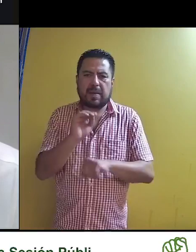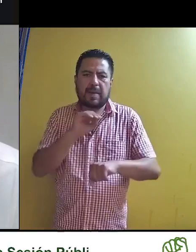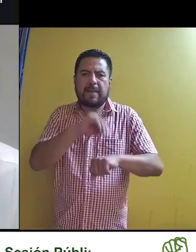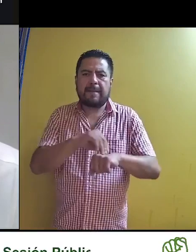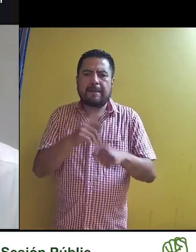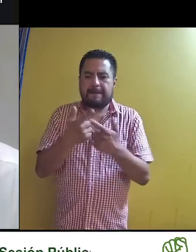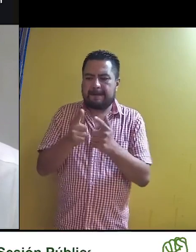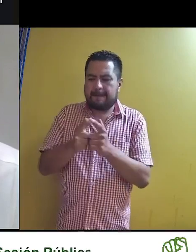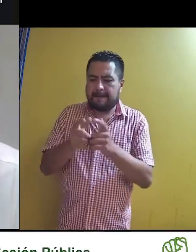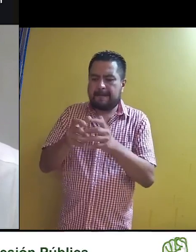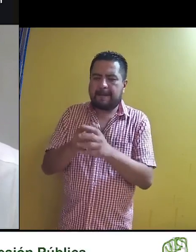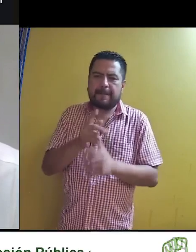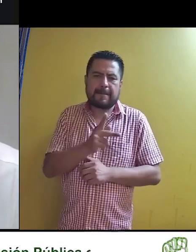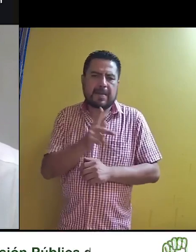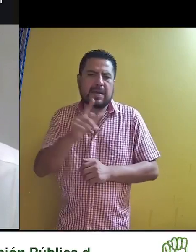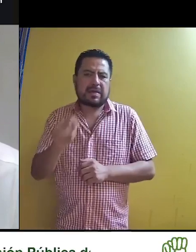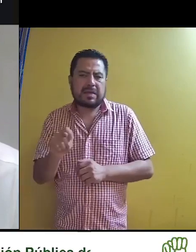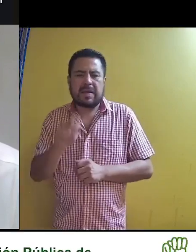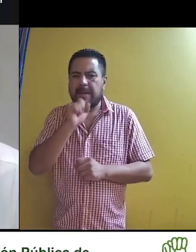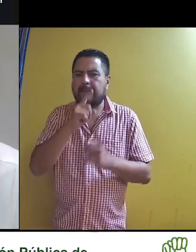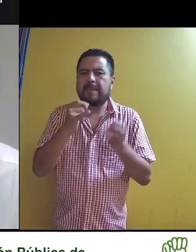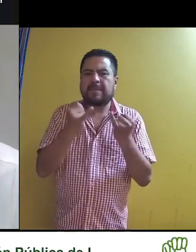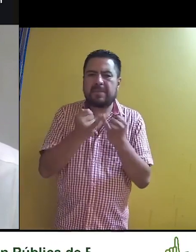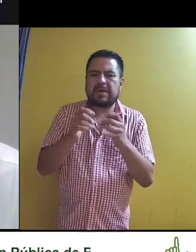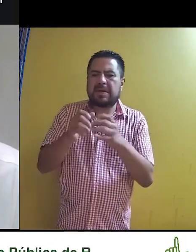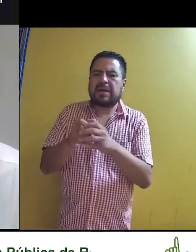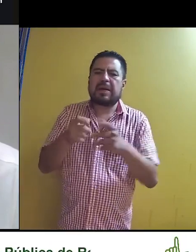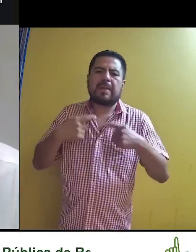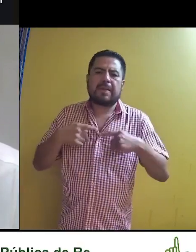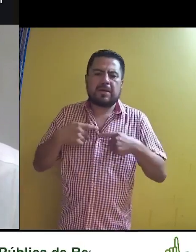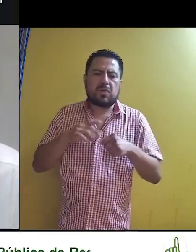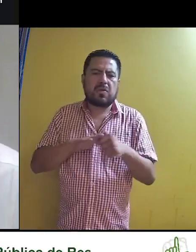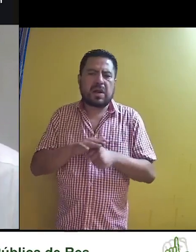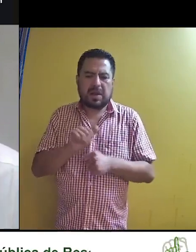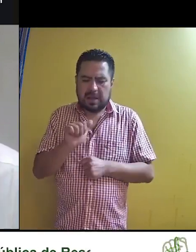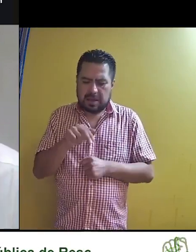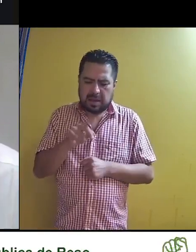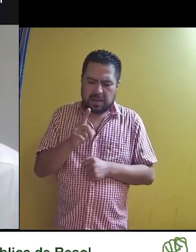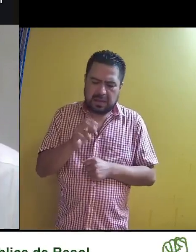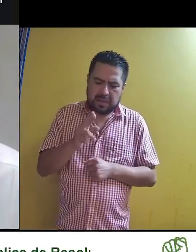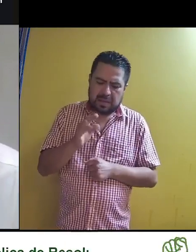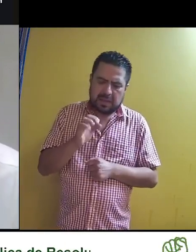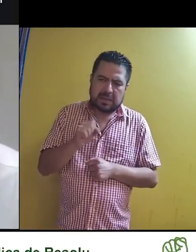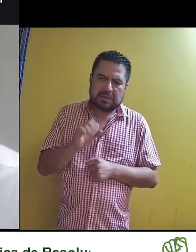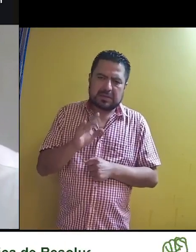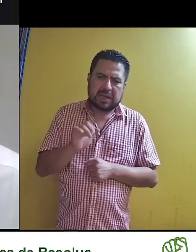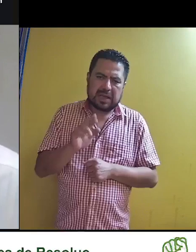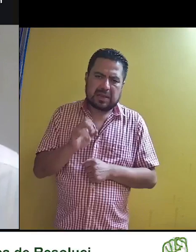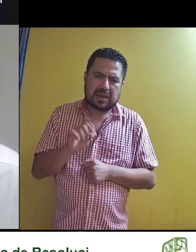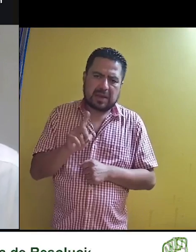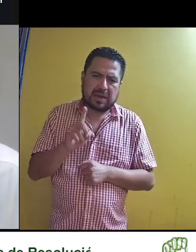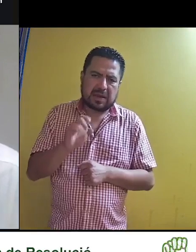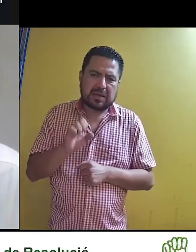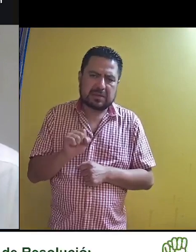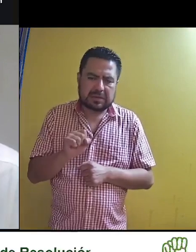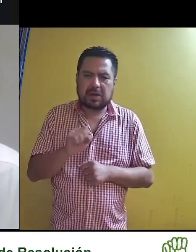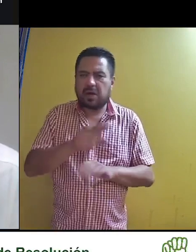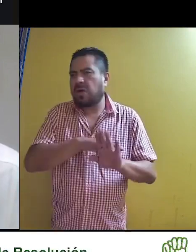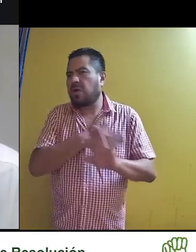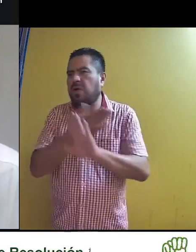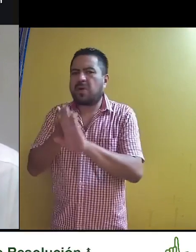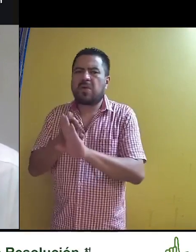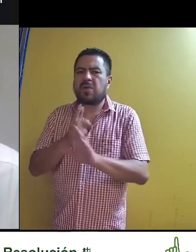el Partido del Trabajo, en adelante PT, y por el ciudadano Andrés Guevara Cárdenas, respectivamente, en contra